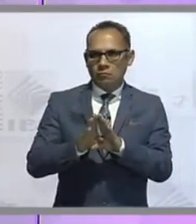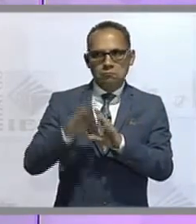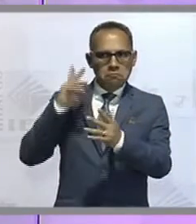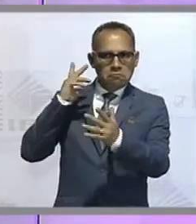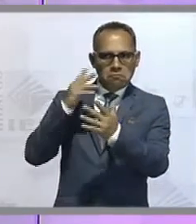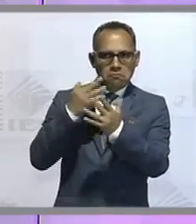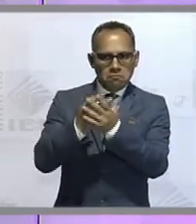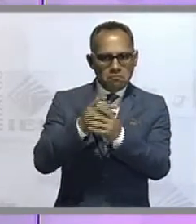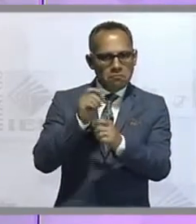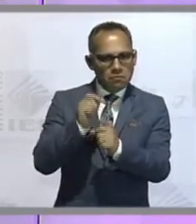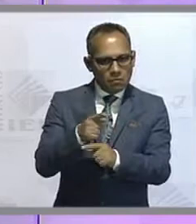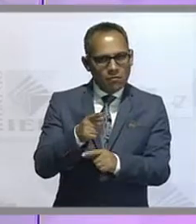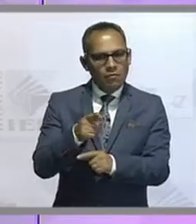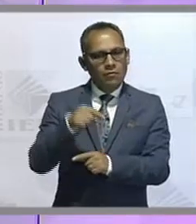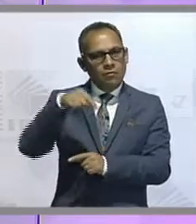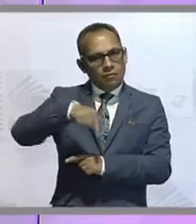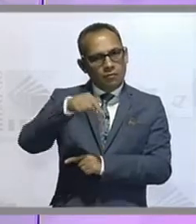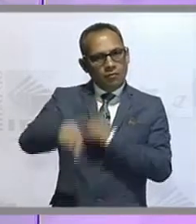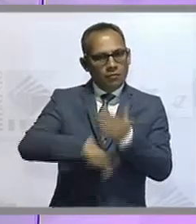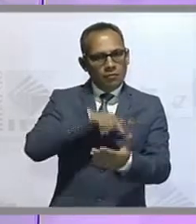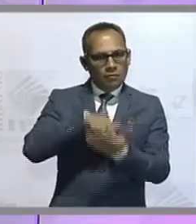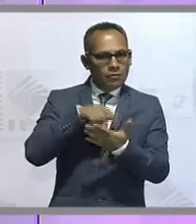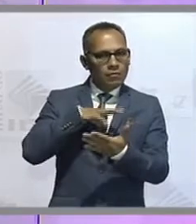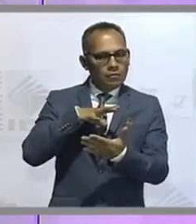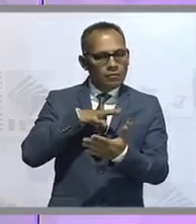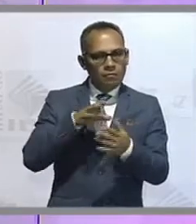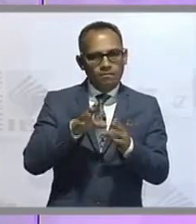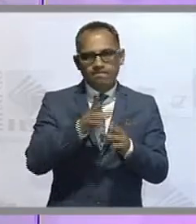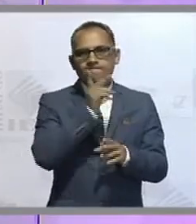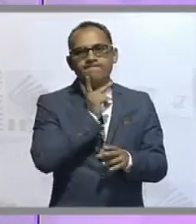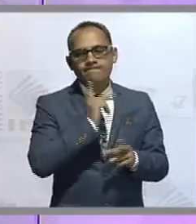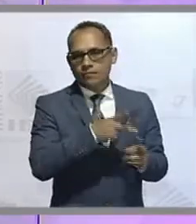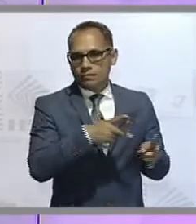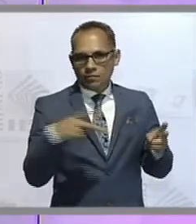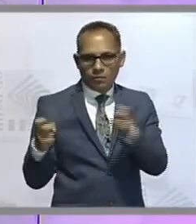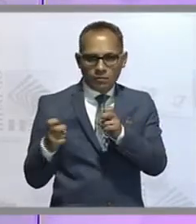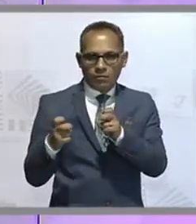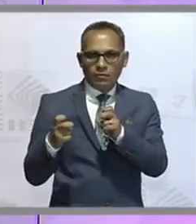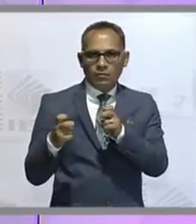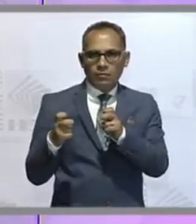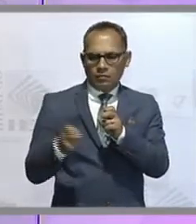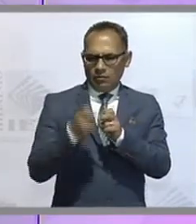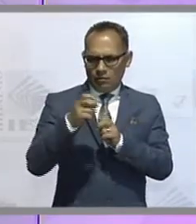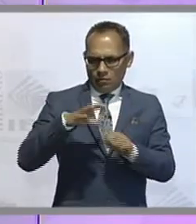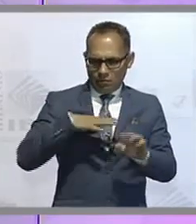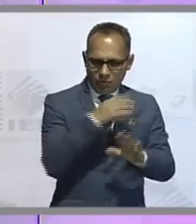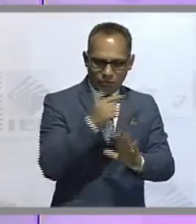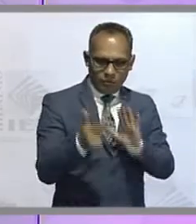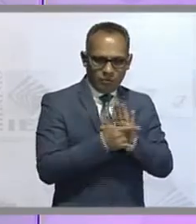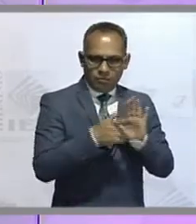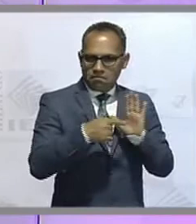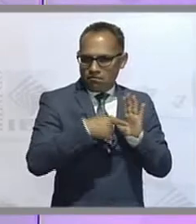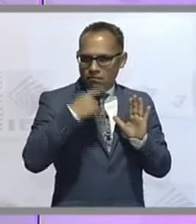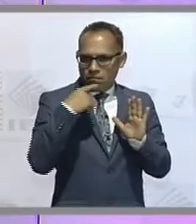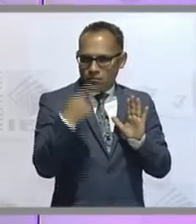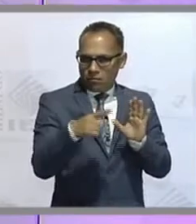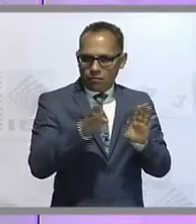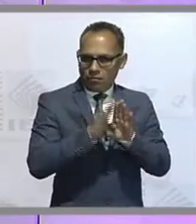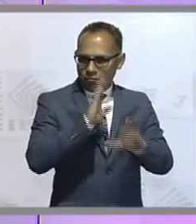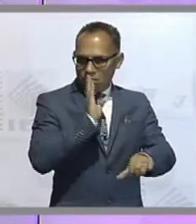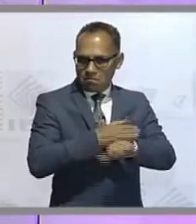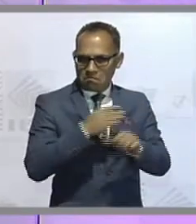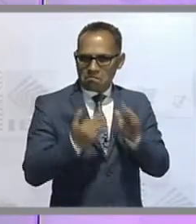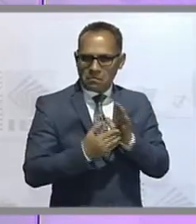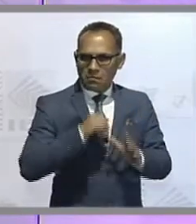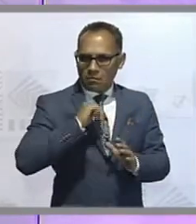saqueo ilegal de gasolina en el estado hay una ley federal para prevenir y sancionar delitos en materia de hidrocarburos más conocida como la ley